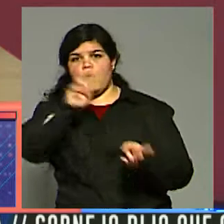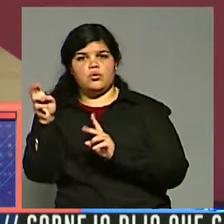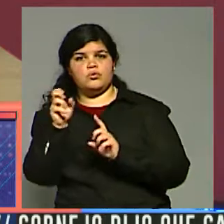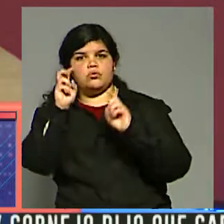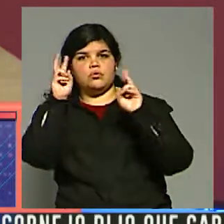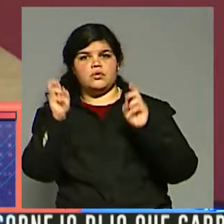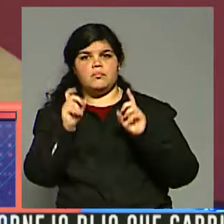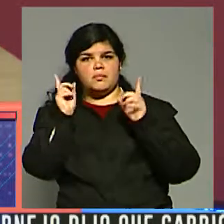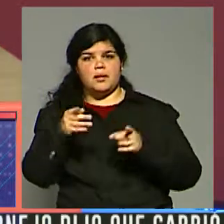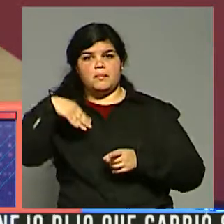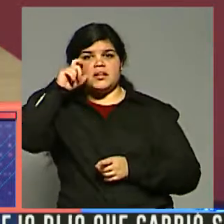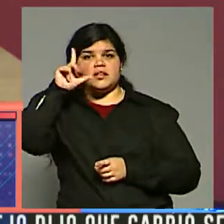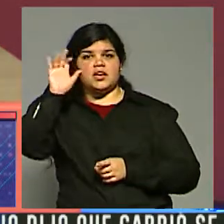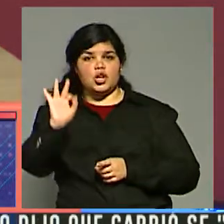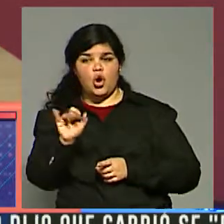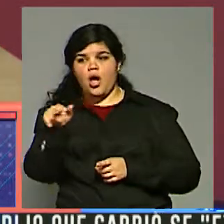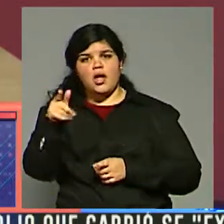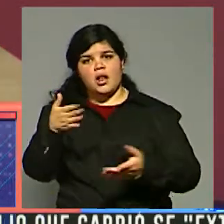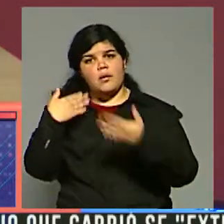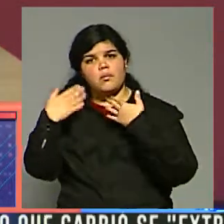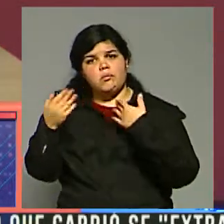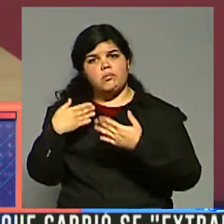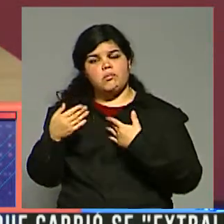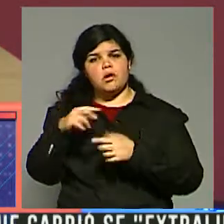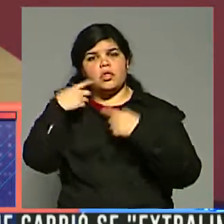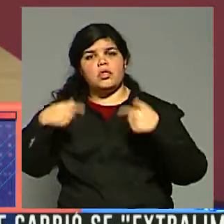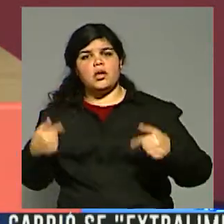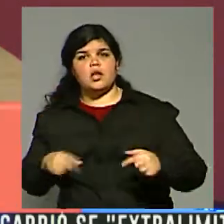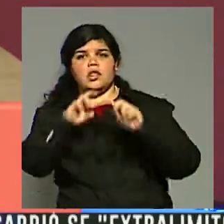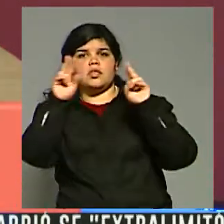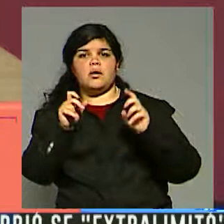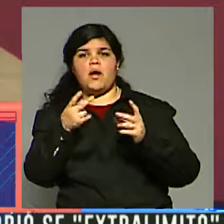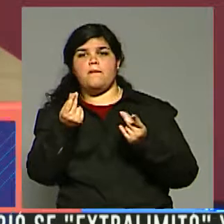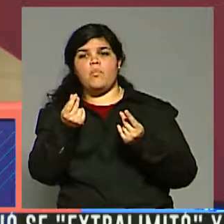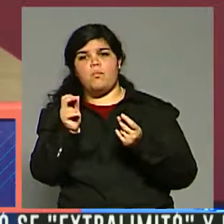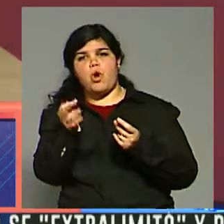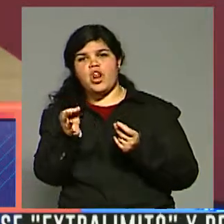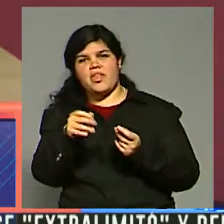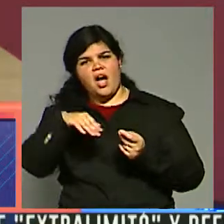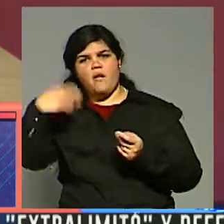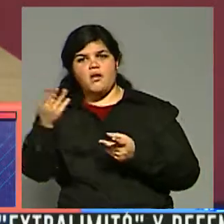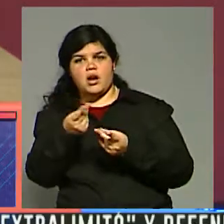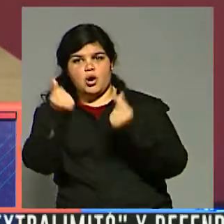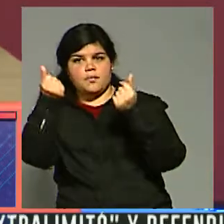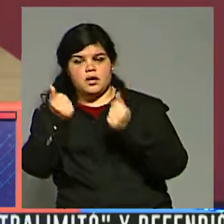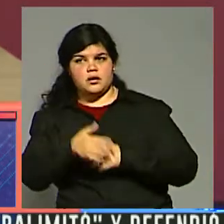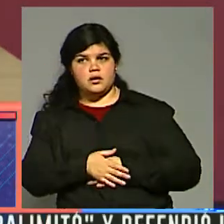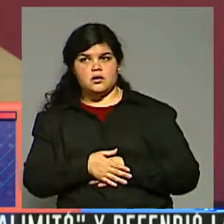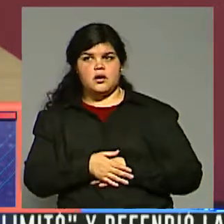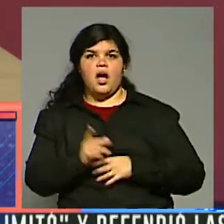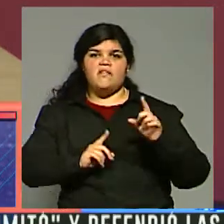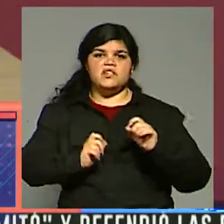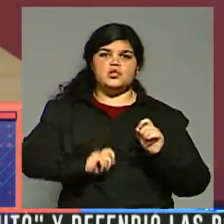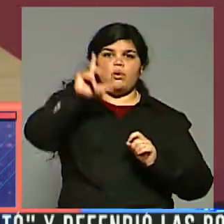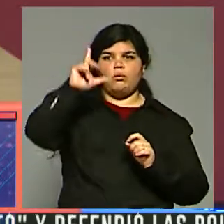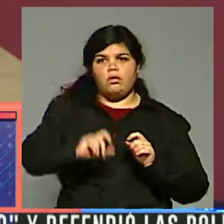economista Marcelo Licanic, que nos comentó sobre esto de la compra de moneda extranjera, ¿sí? Últimamente estamos hablando de que un día sube, un día baja,